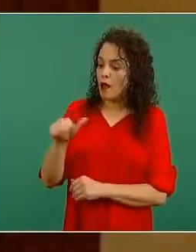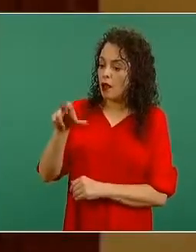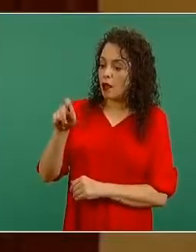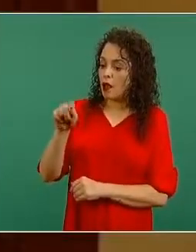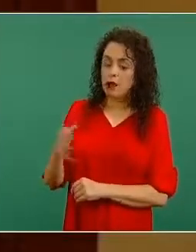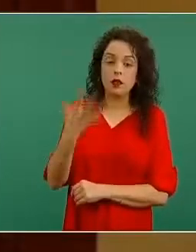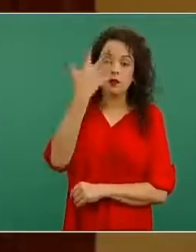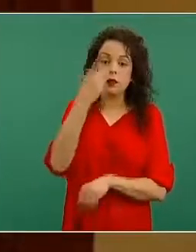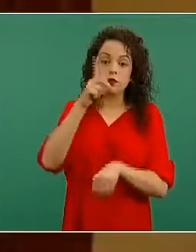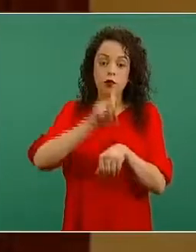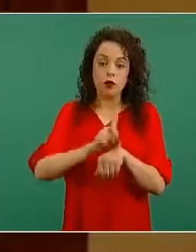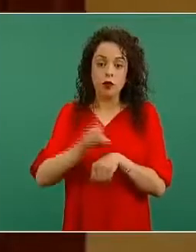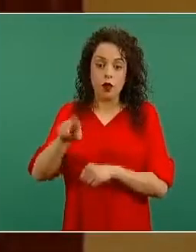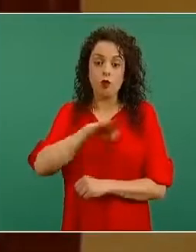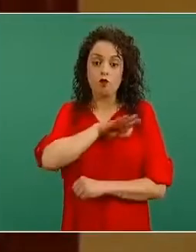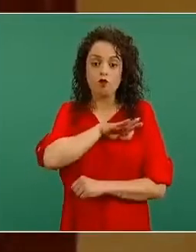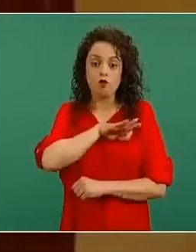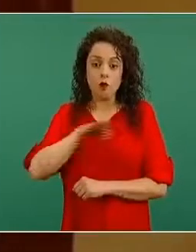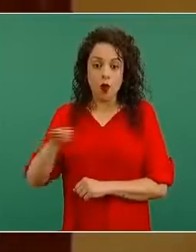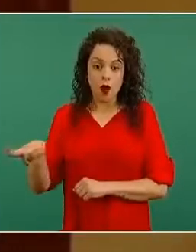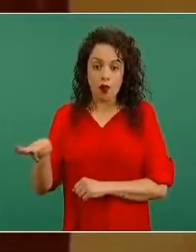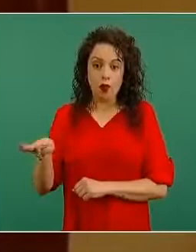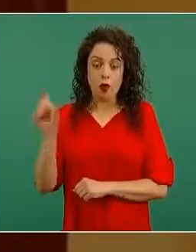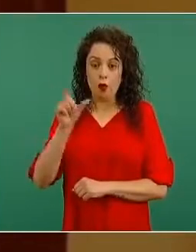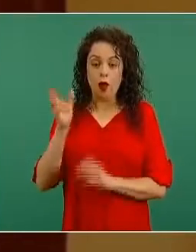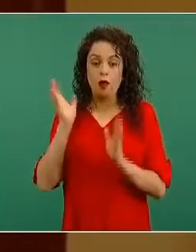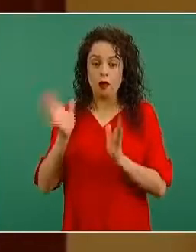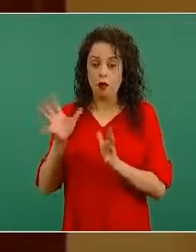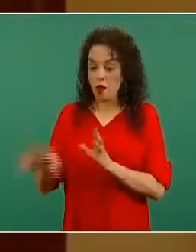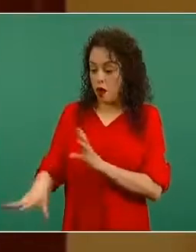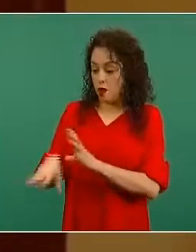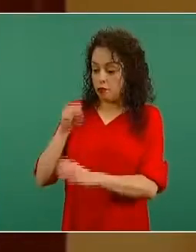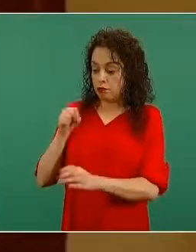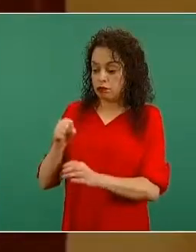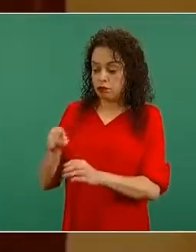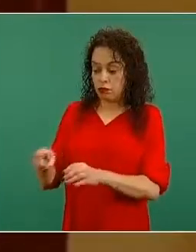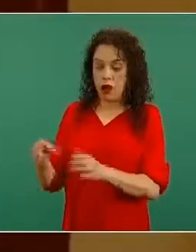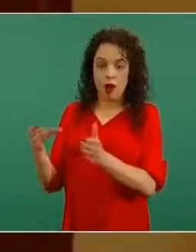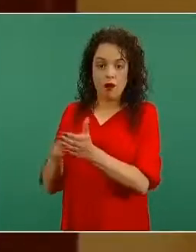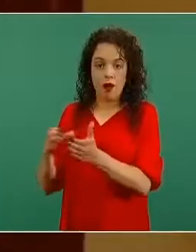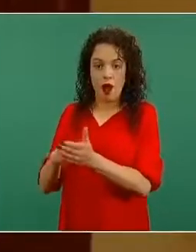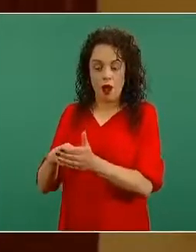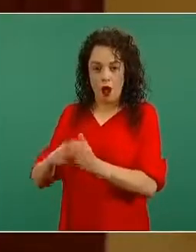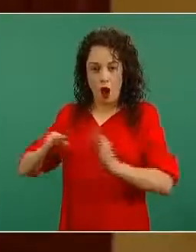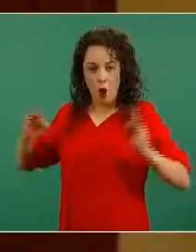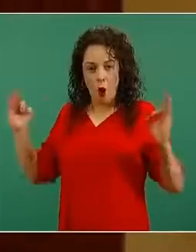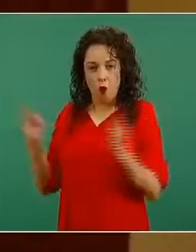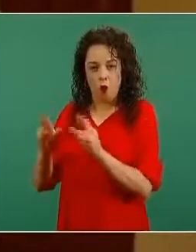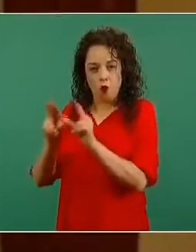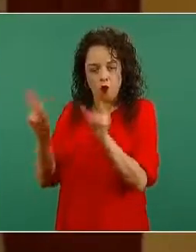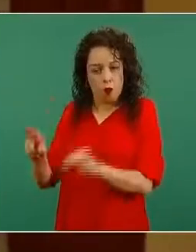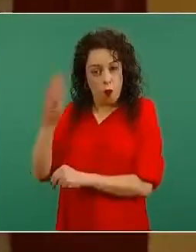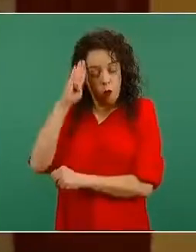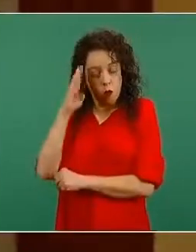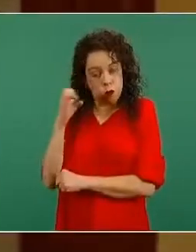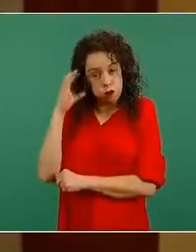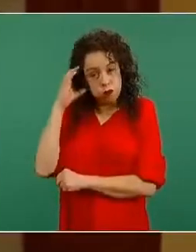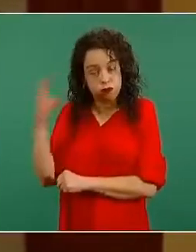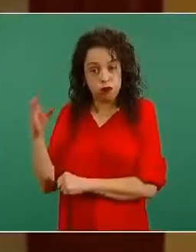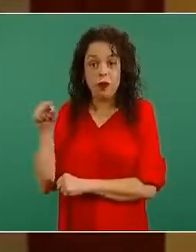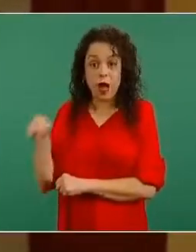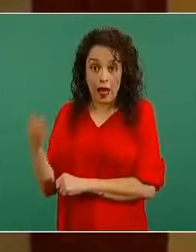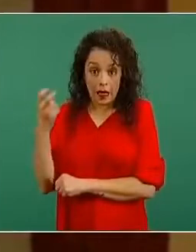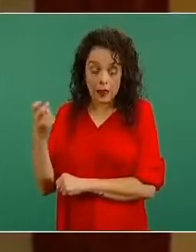puede durar el paquete ya una vez que se saca de las cajas de ultracongelación, y estamos terminando